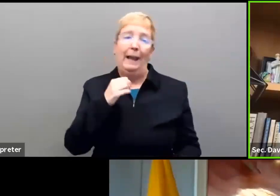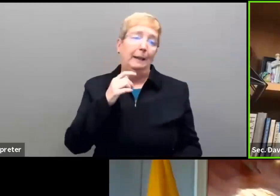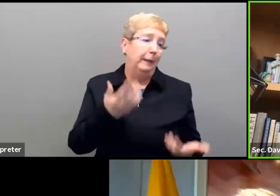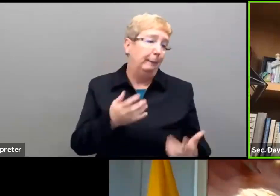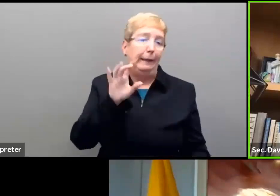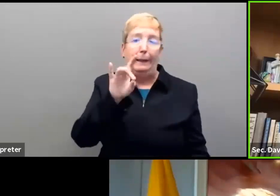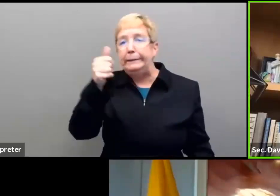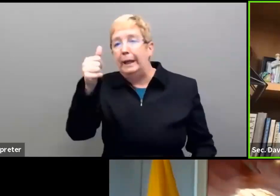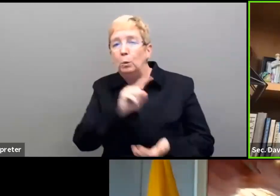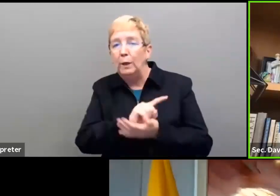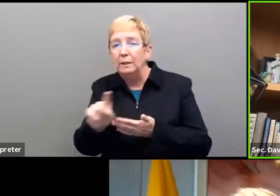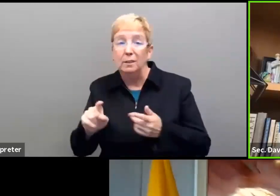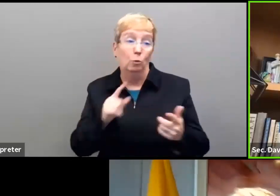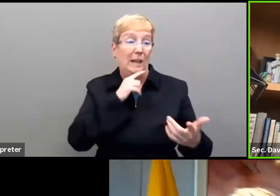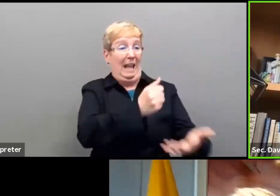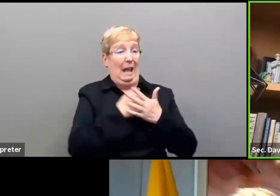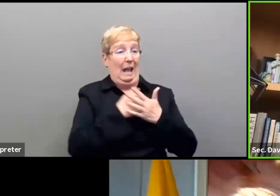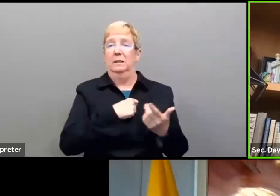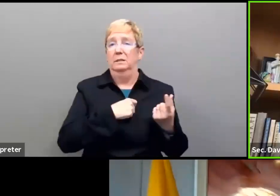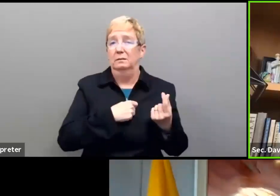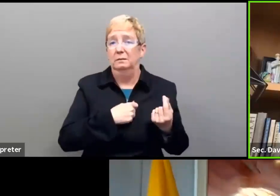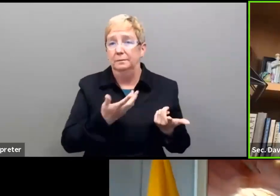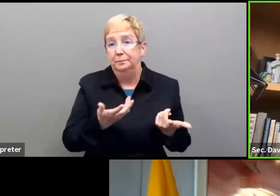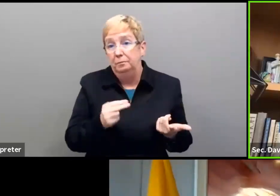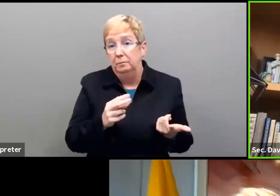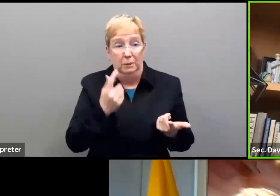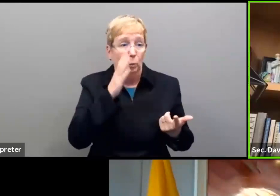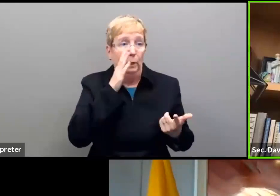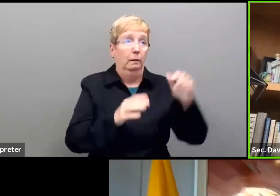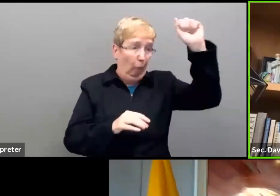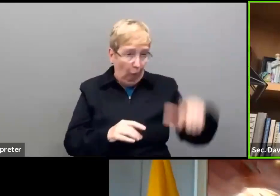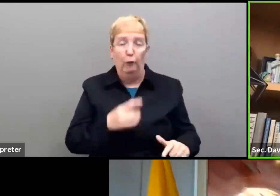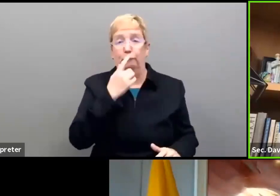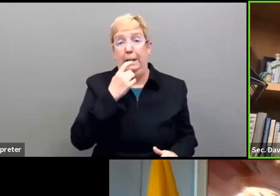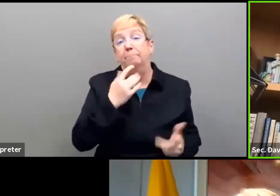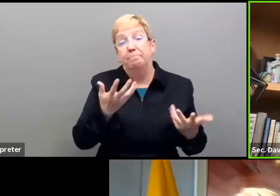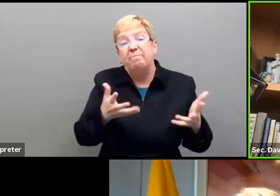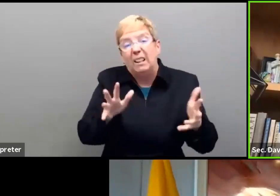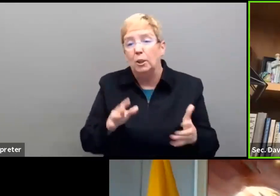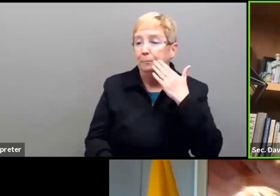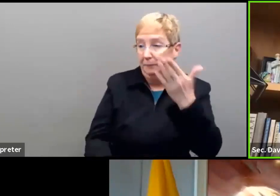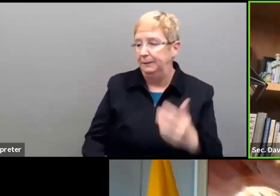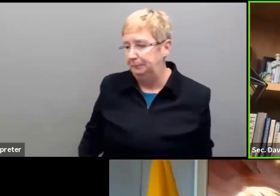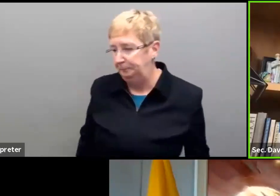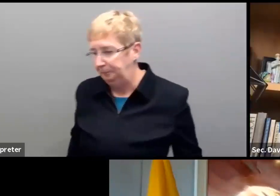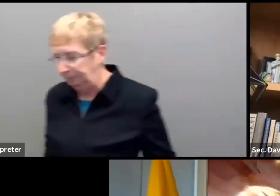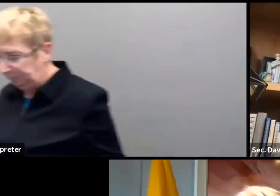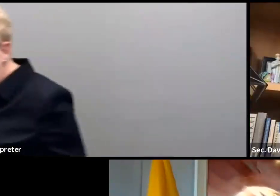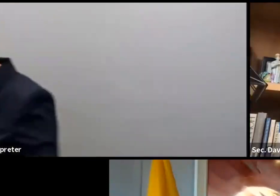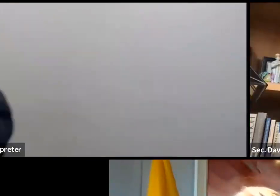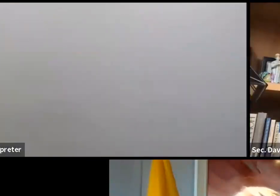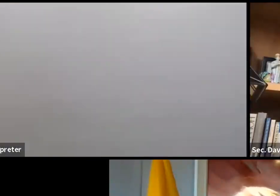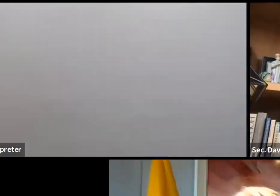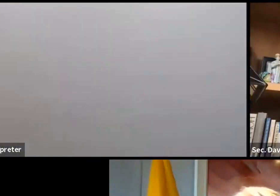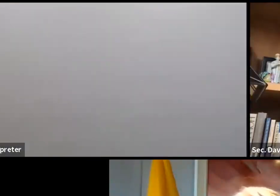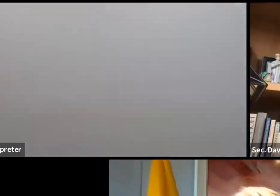semana creo que permaneceríamos en rojo durante como 10 semanas, entonces no nos daría mucha